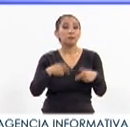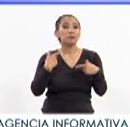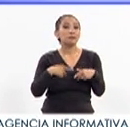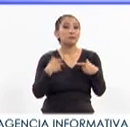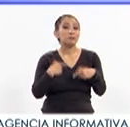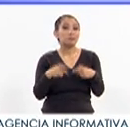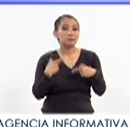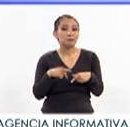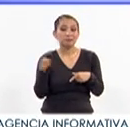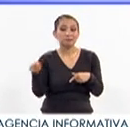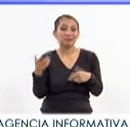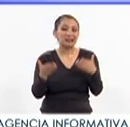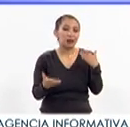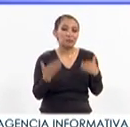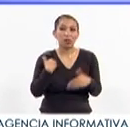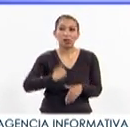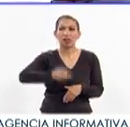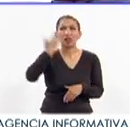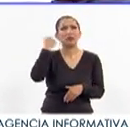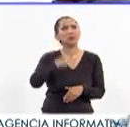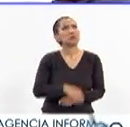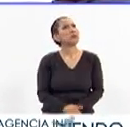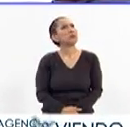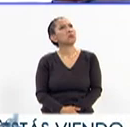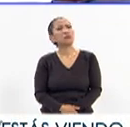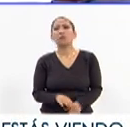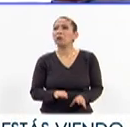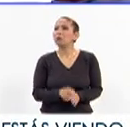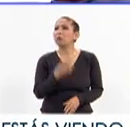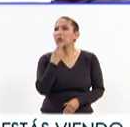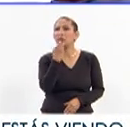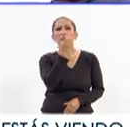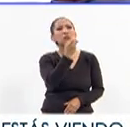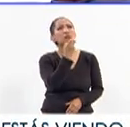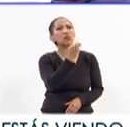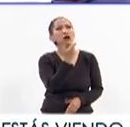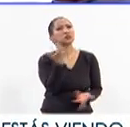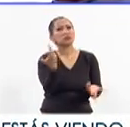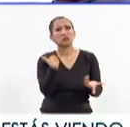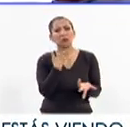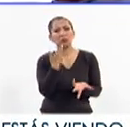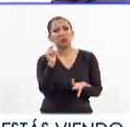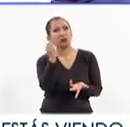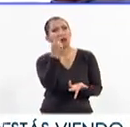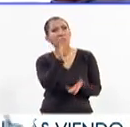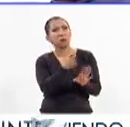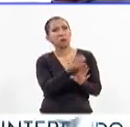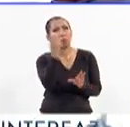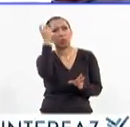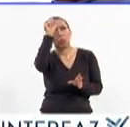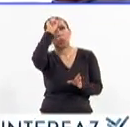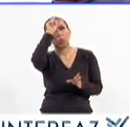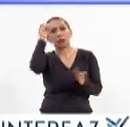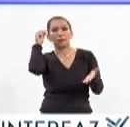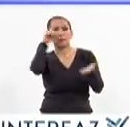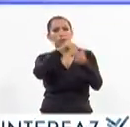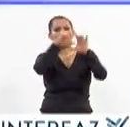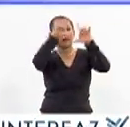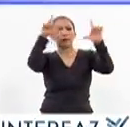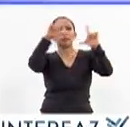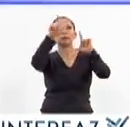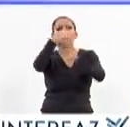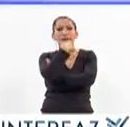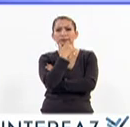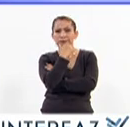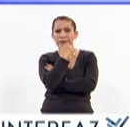usuario a veces no sabe cómo manejar realmente este tipo de tecnología. La colocan y luego no